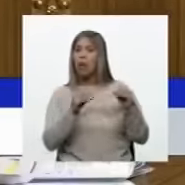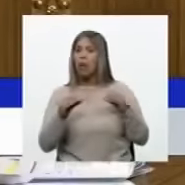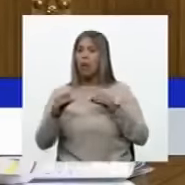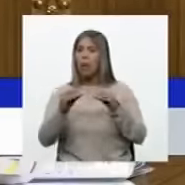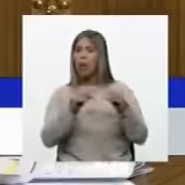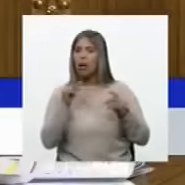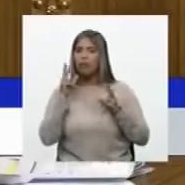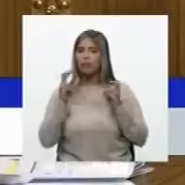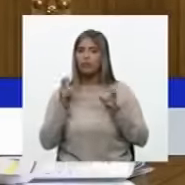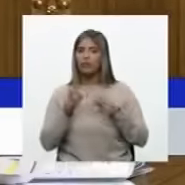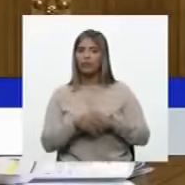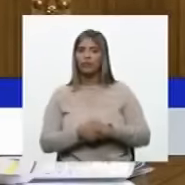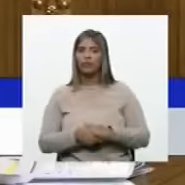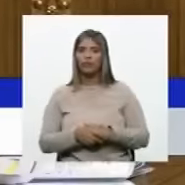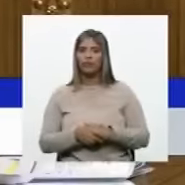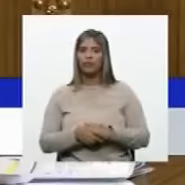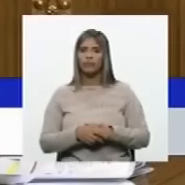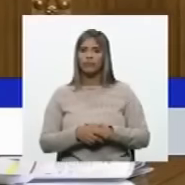Bueno, aquí dice Neumann.